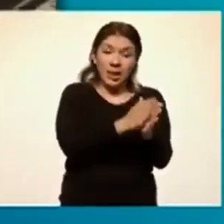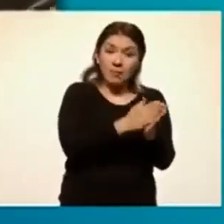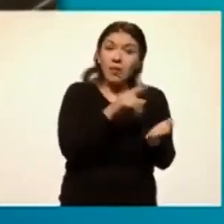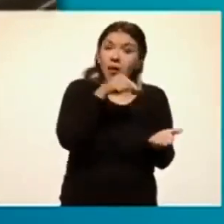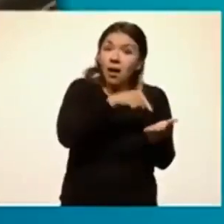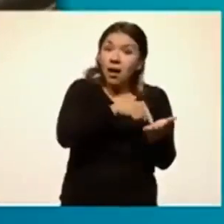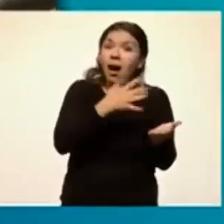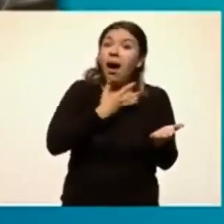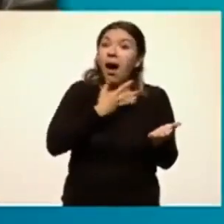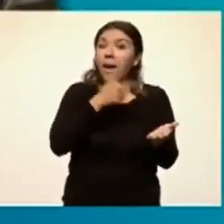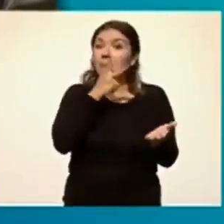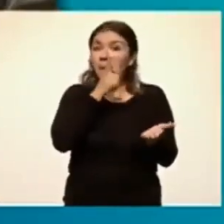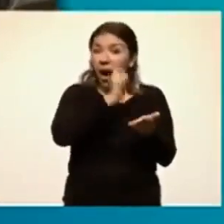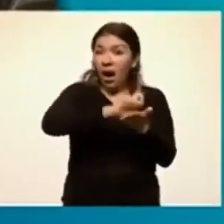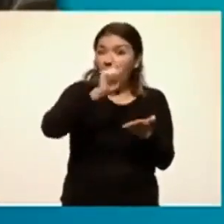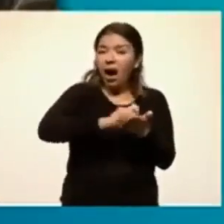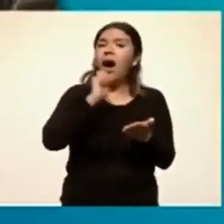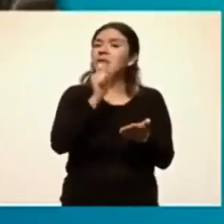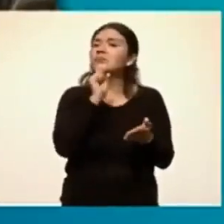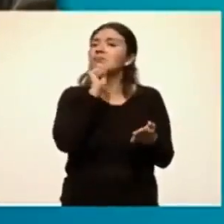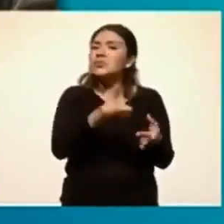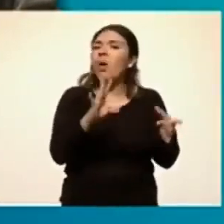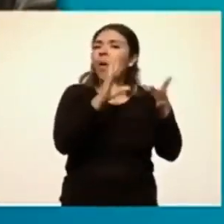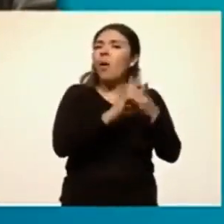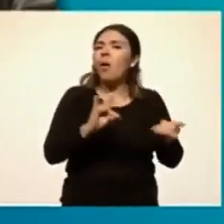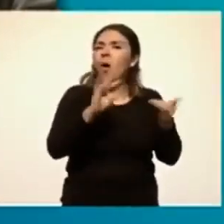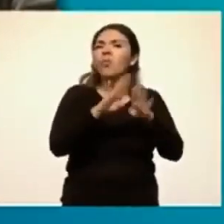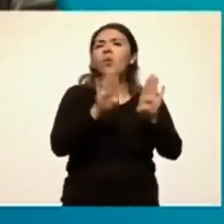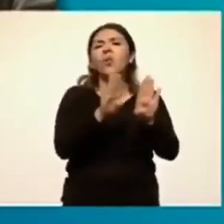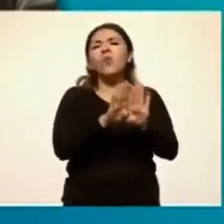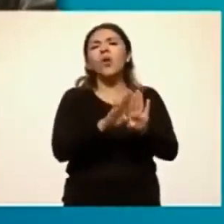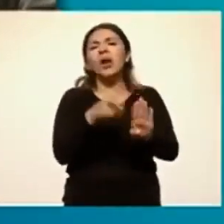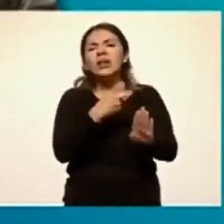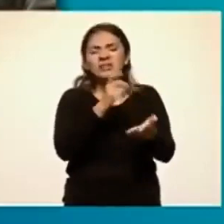representa muy sutilmente. Es decir, es un ataque a